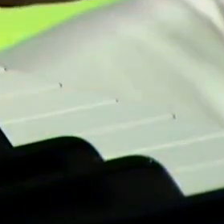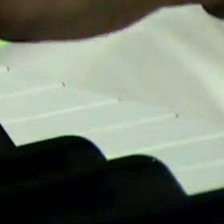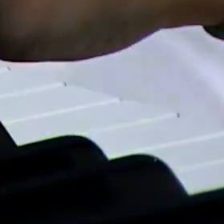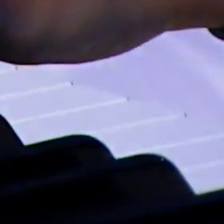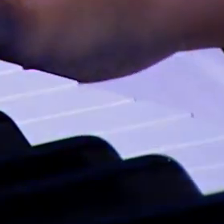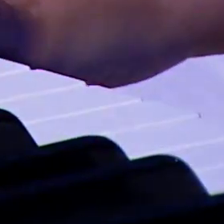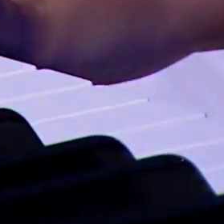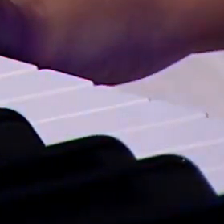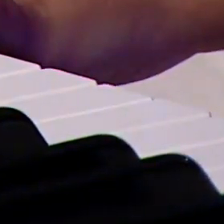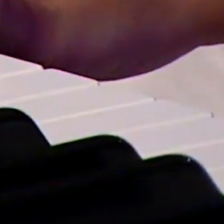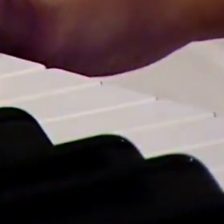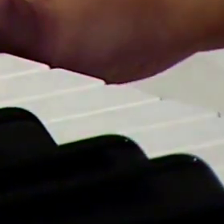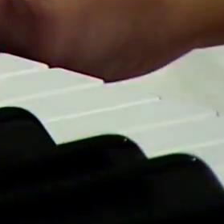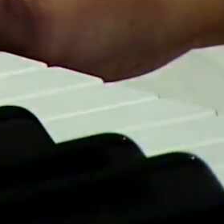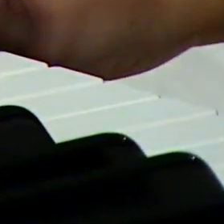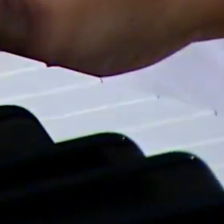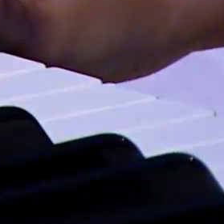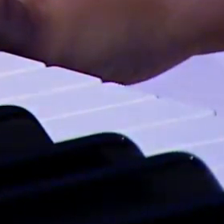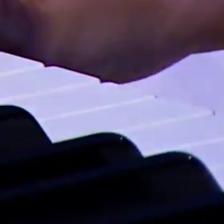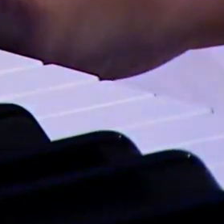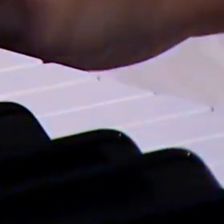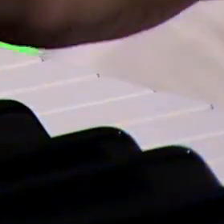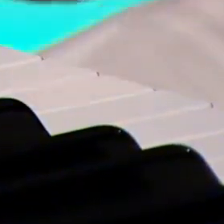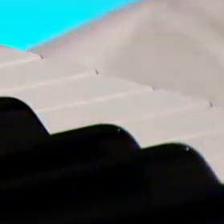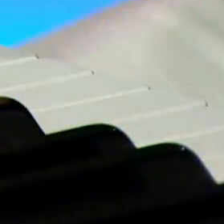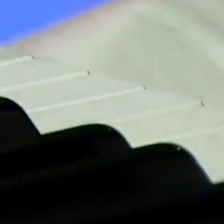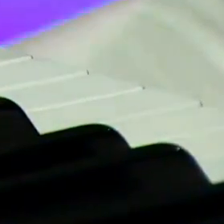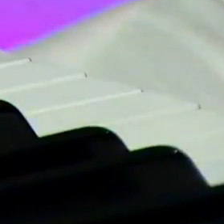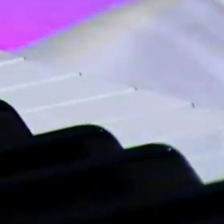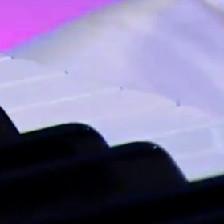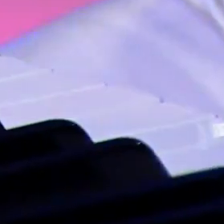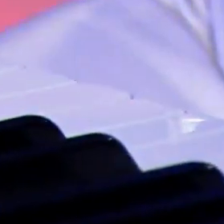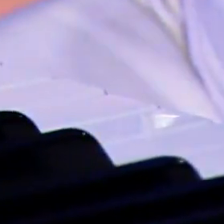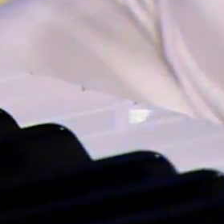Mi voz susurra en las